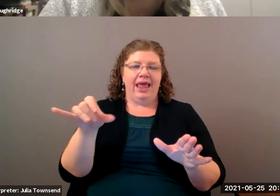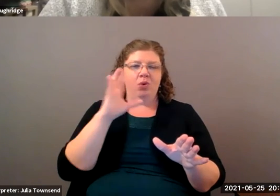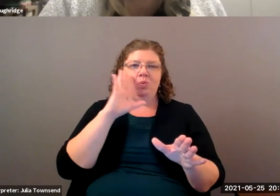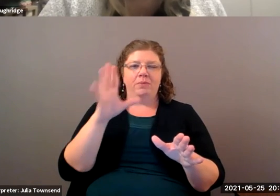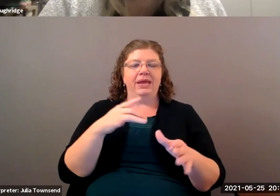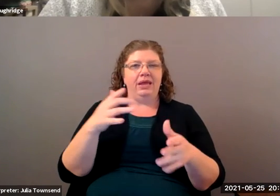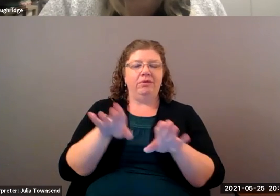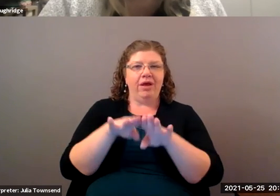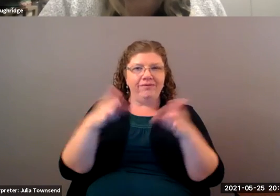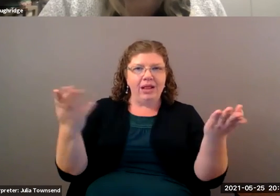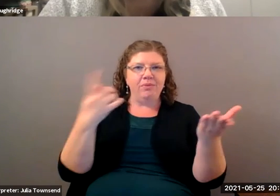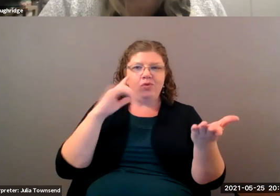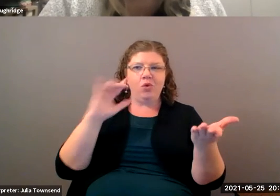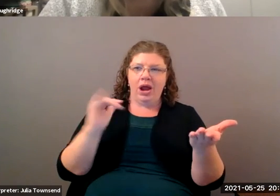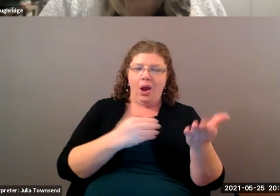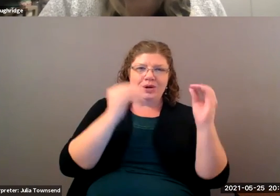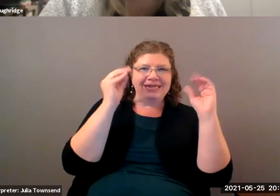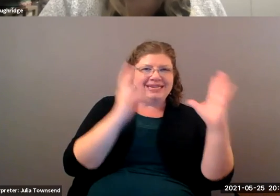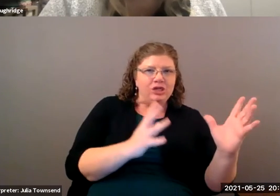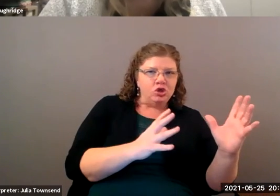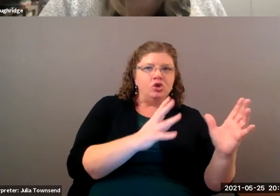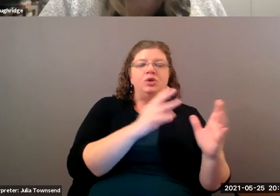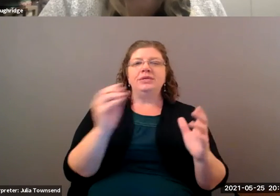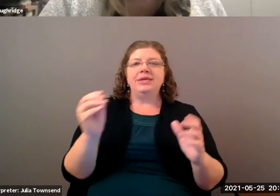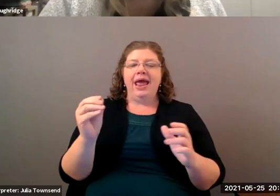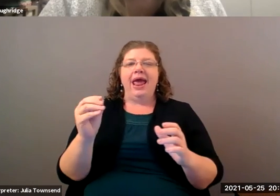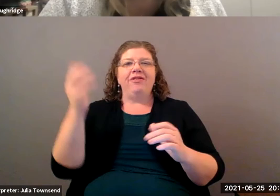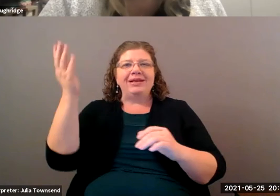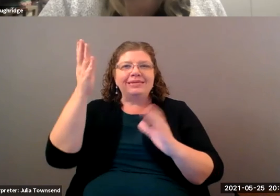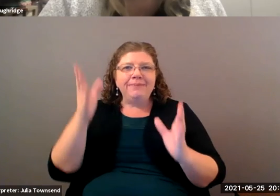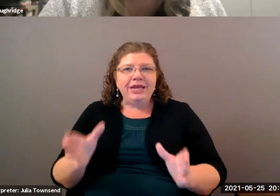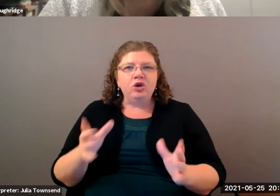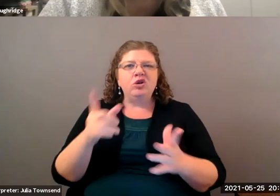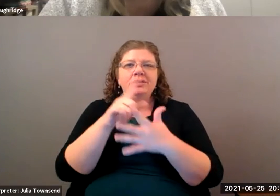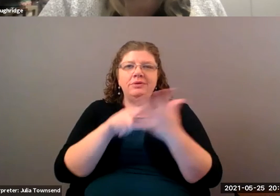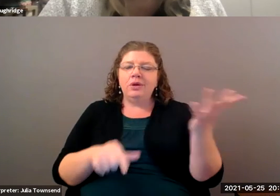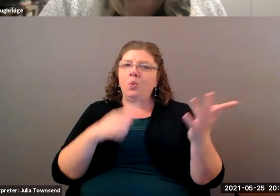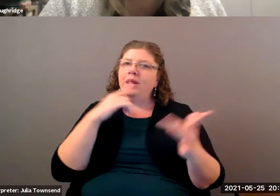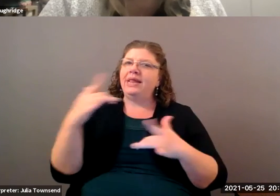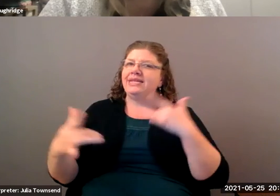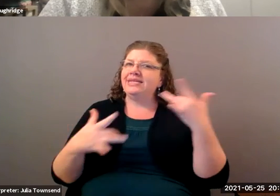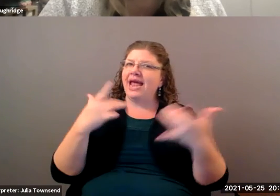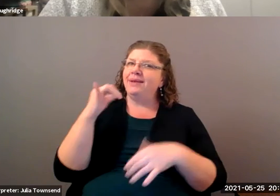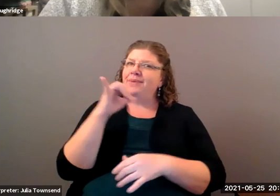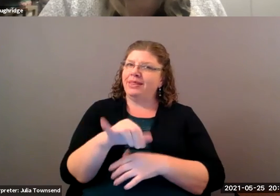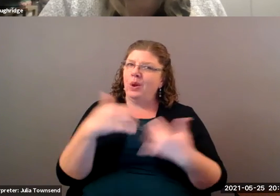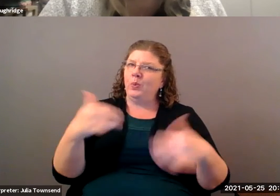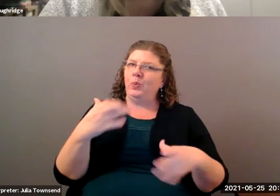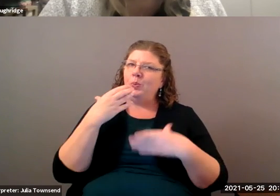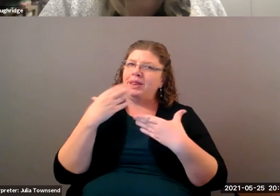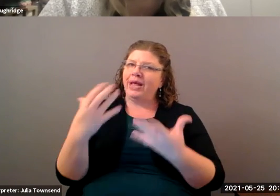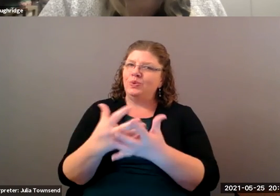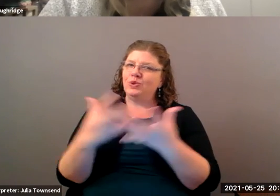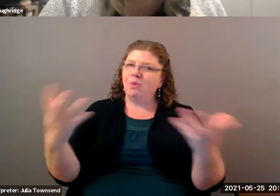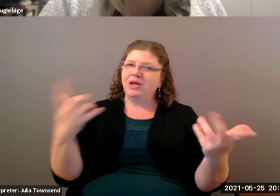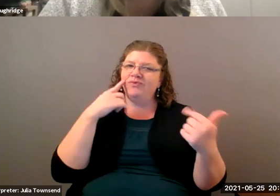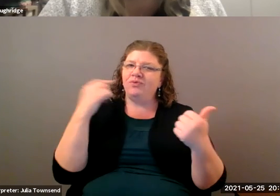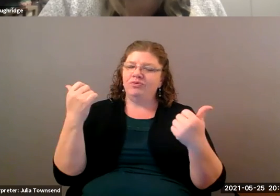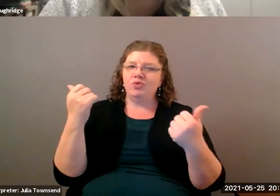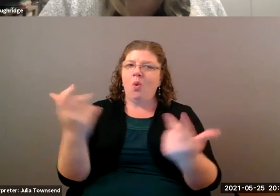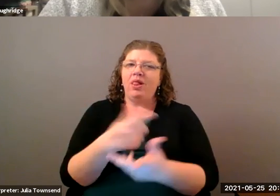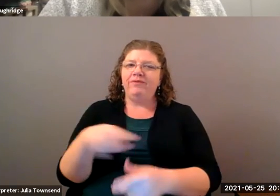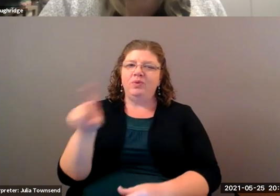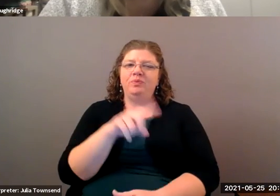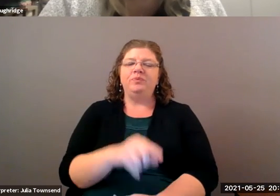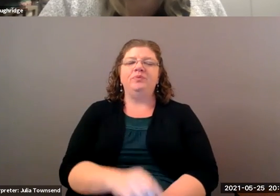excelente, excelentes presentaciones que van a estar disponibles para los maestros. Muy emocionada por todo esto. Así que